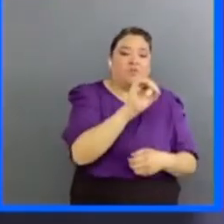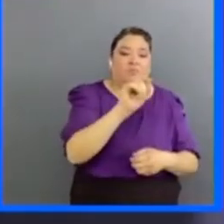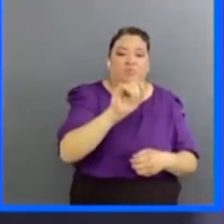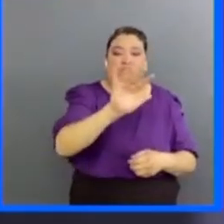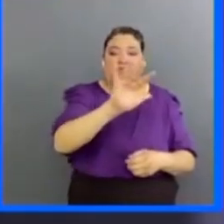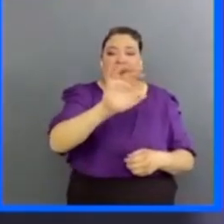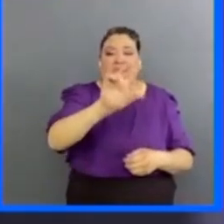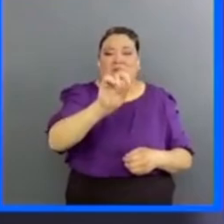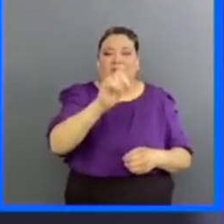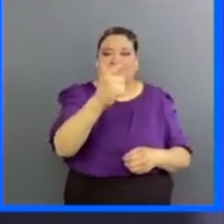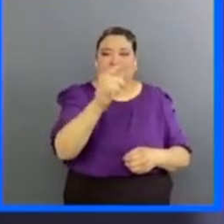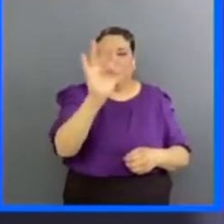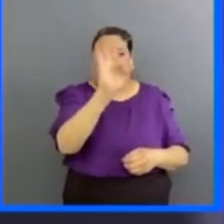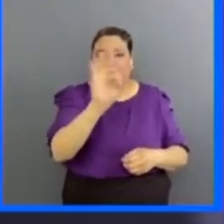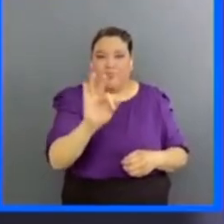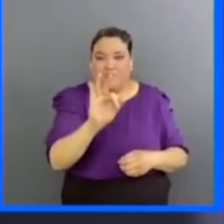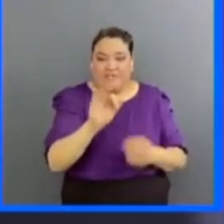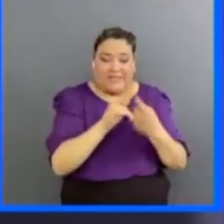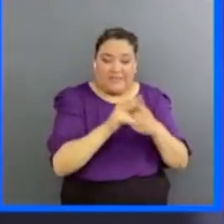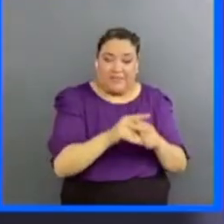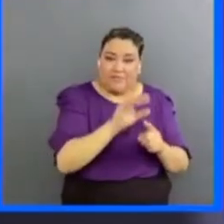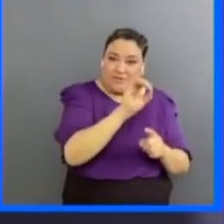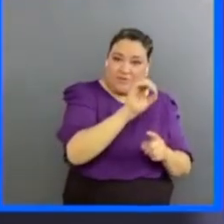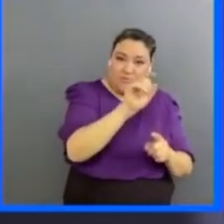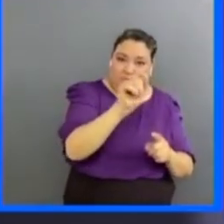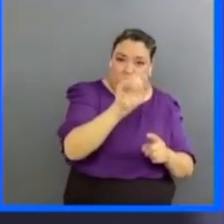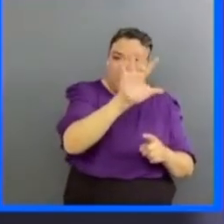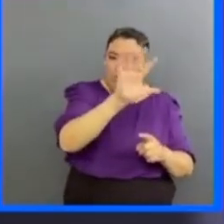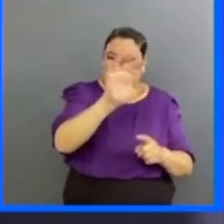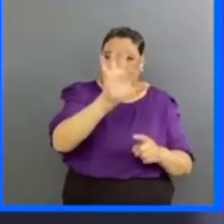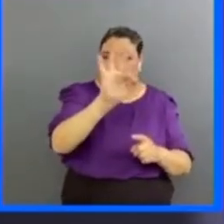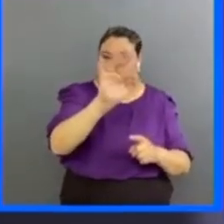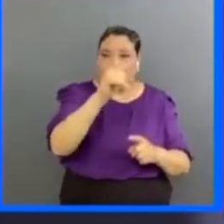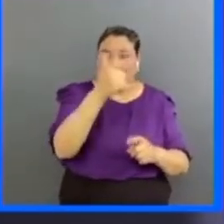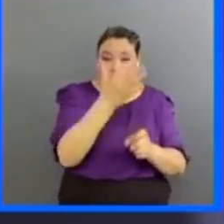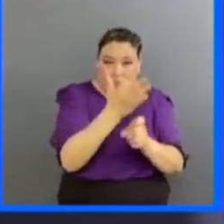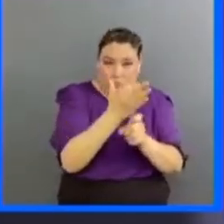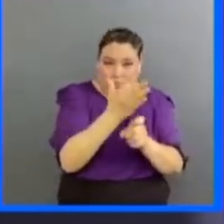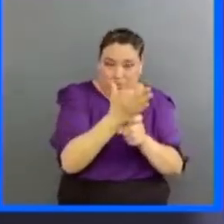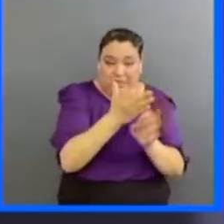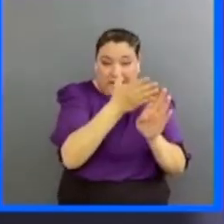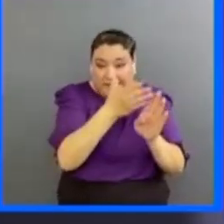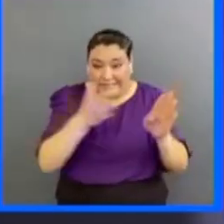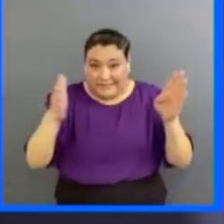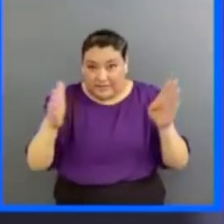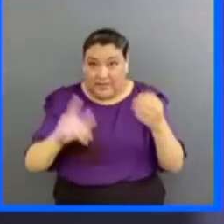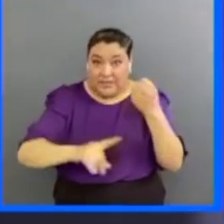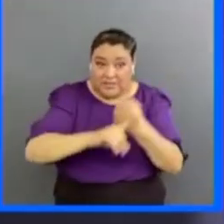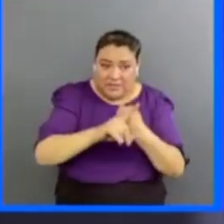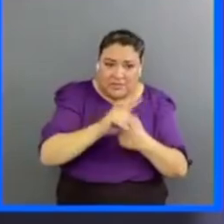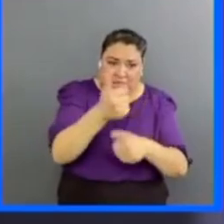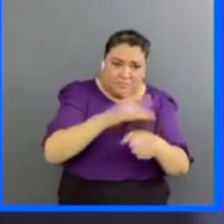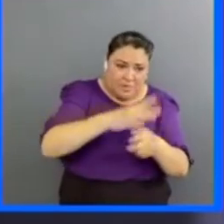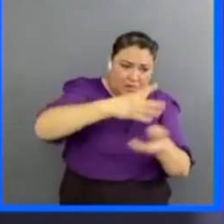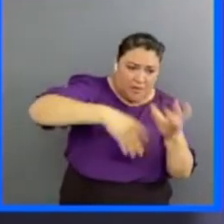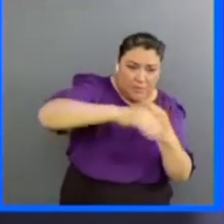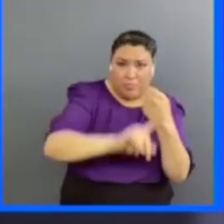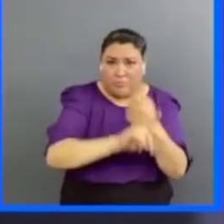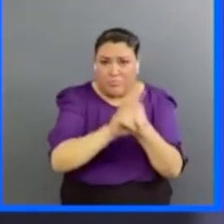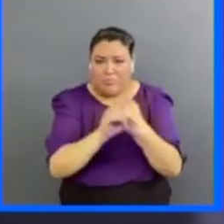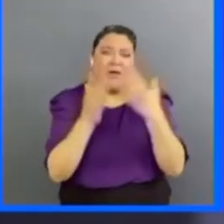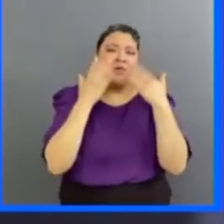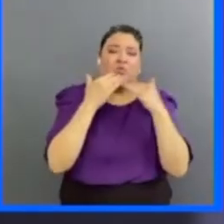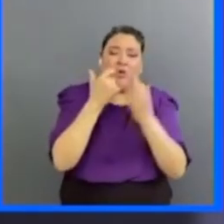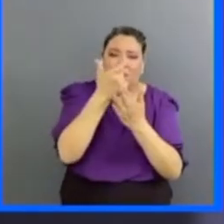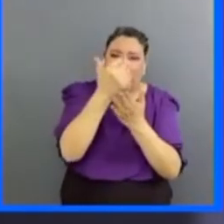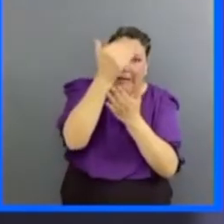0.537% desde el 0.547 actual, medida que no impactaría a las administradoras, pues la reducción no es tan